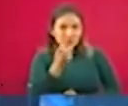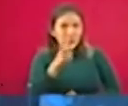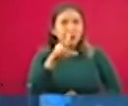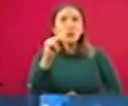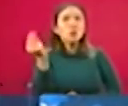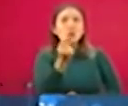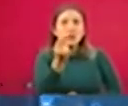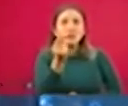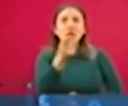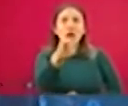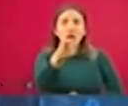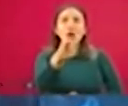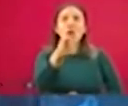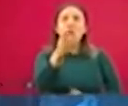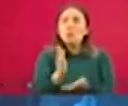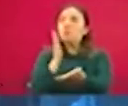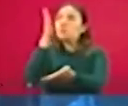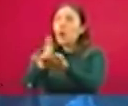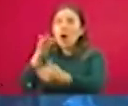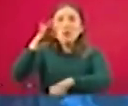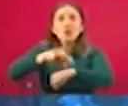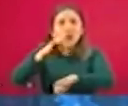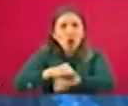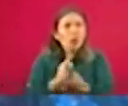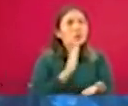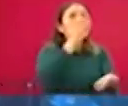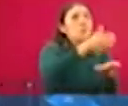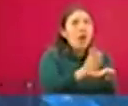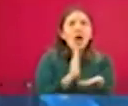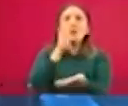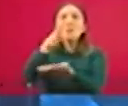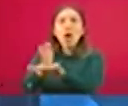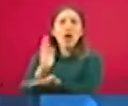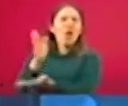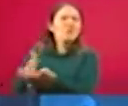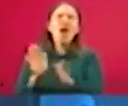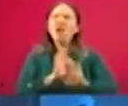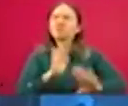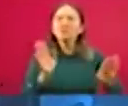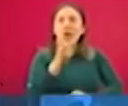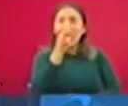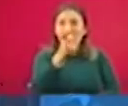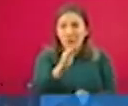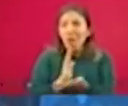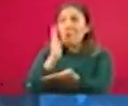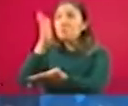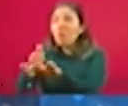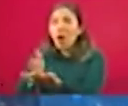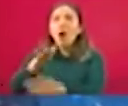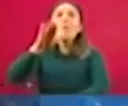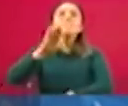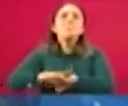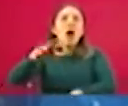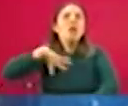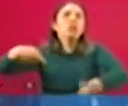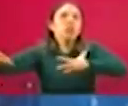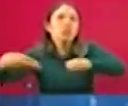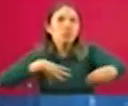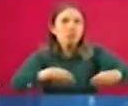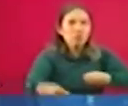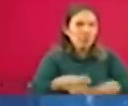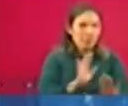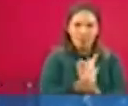que varios países europeos, incorpora varias fuentes de vigilancia epidemiológica: vigilancia basada en casos, vigilancia de